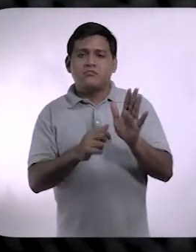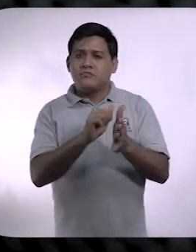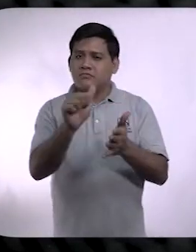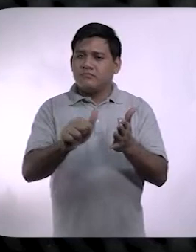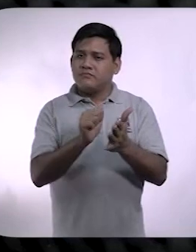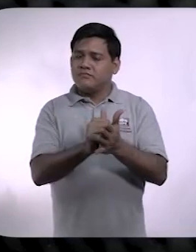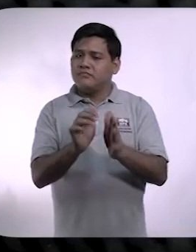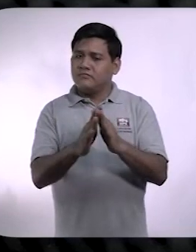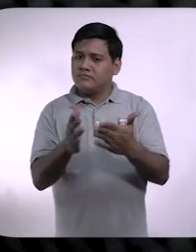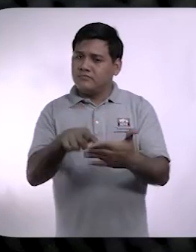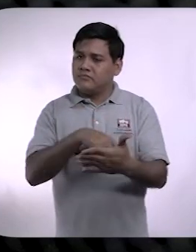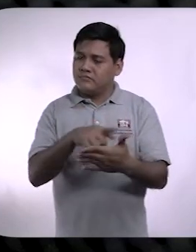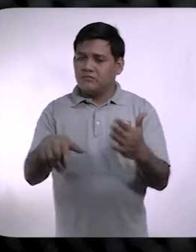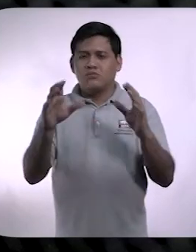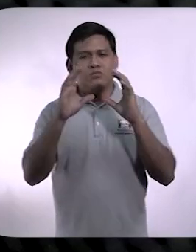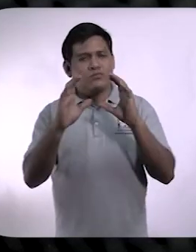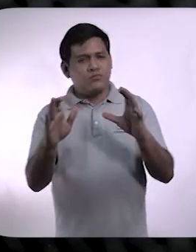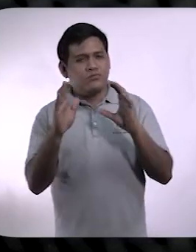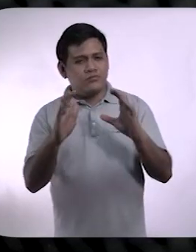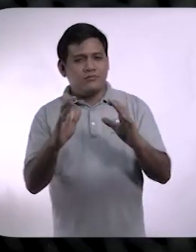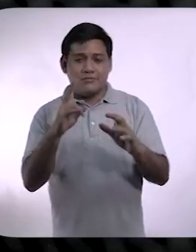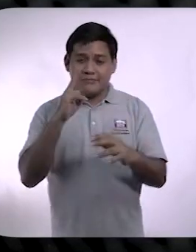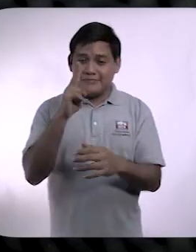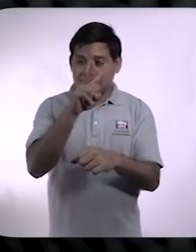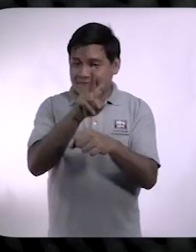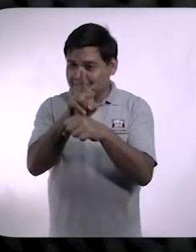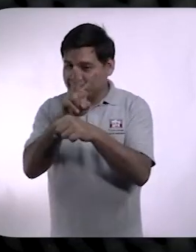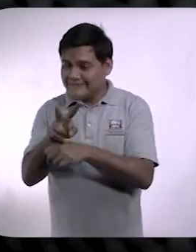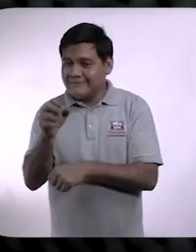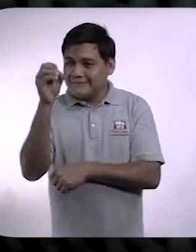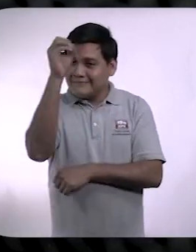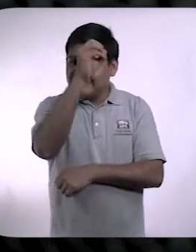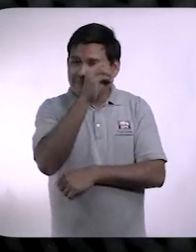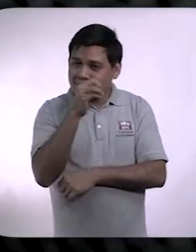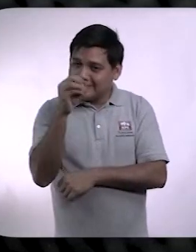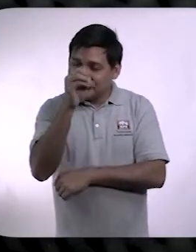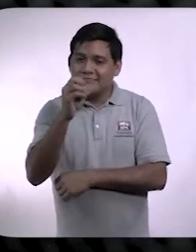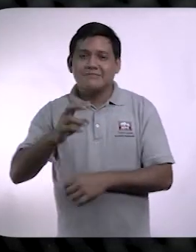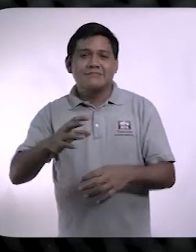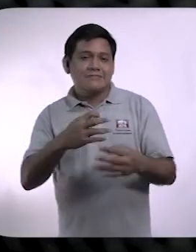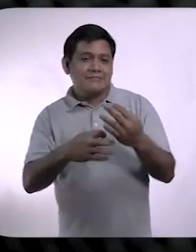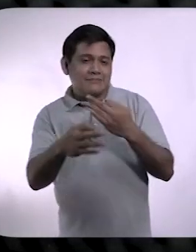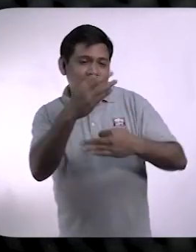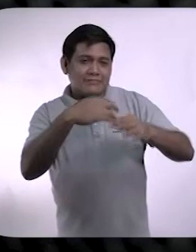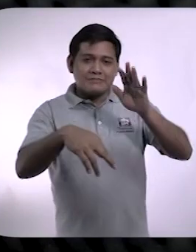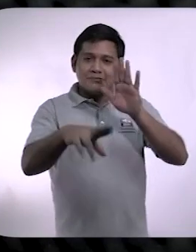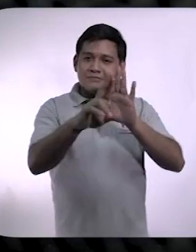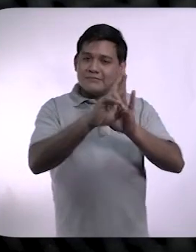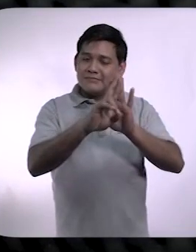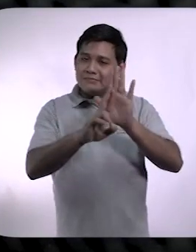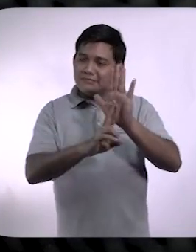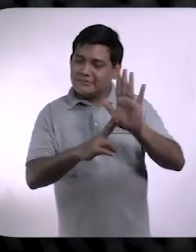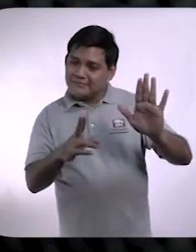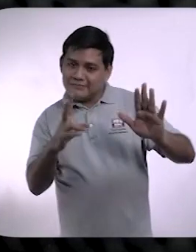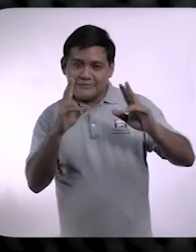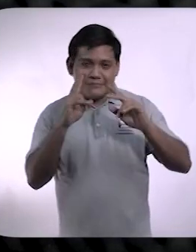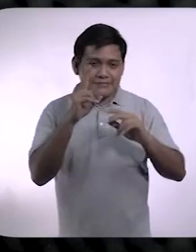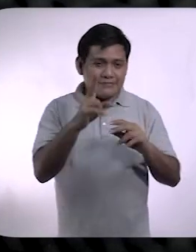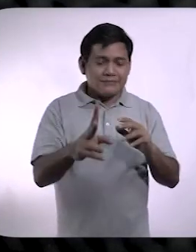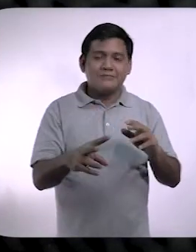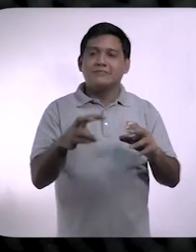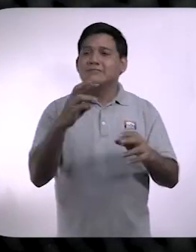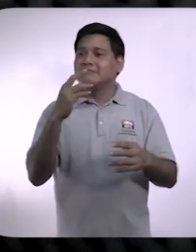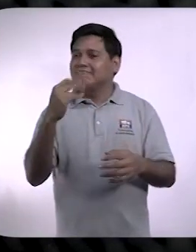sido muy cuidada, muy vigilada, muy supervisada, con todos estos lineamientos que también se crearon